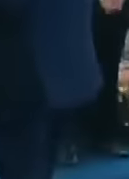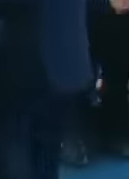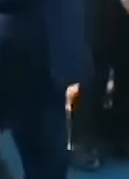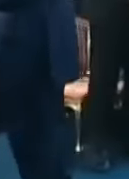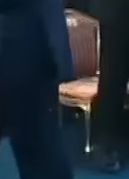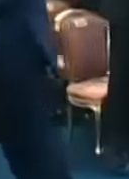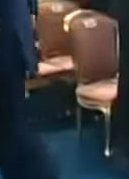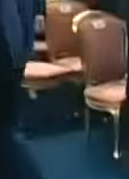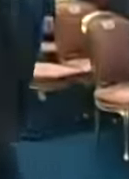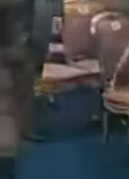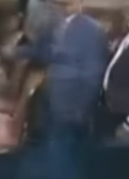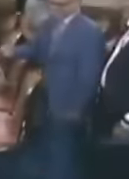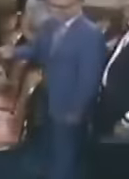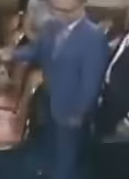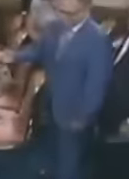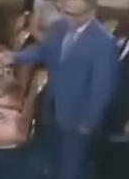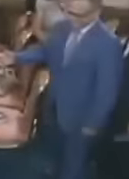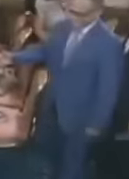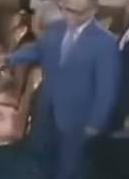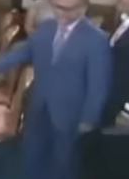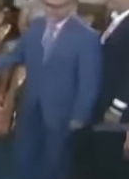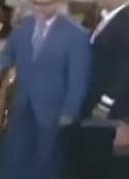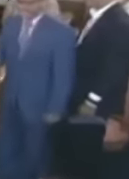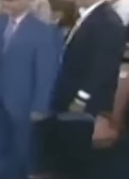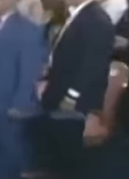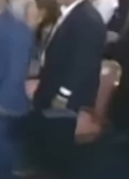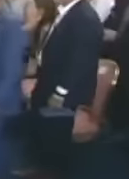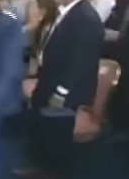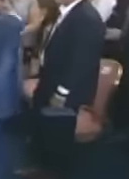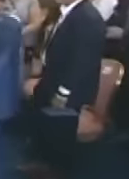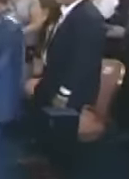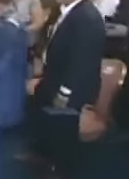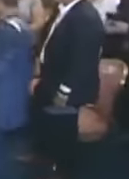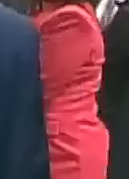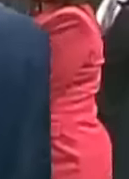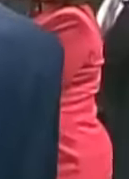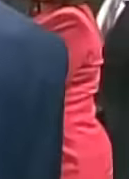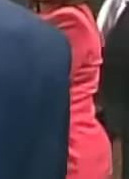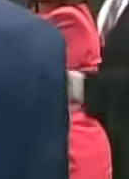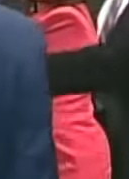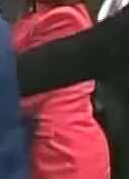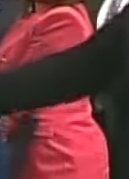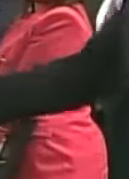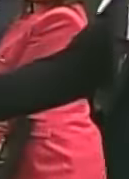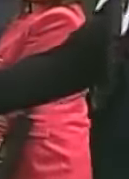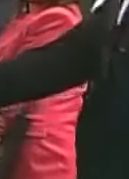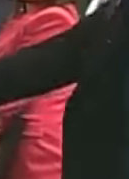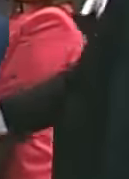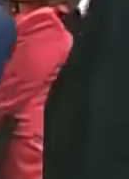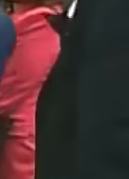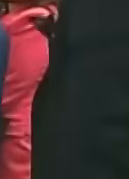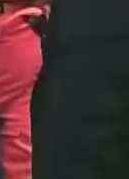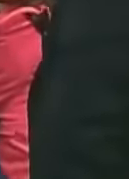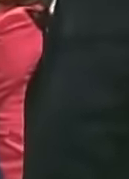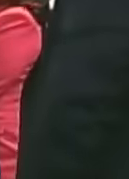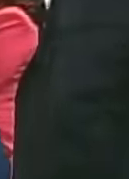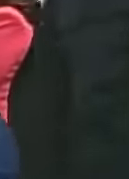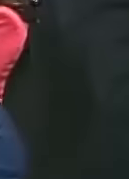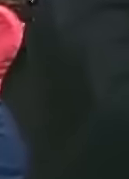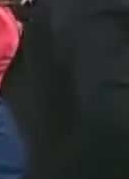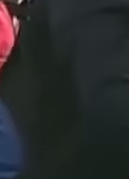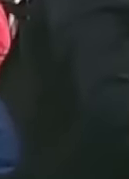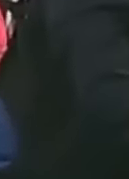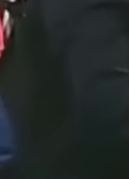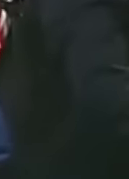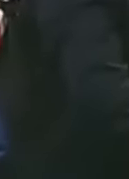saluda a los viceministros que están presentes en el Salón Simón Bolívar del Palacio de Miraflores como parte de estos debates que